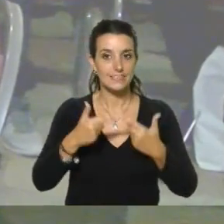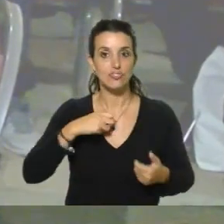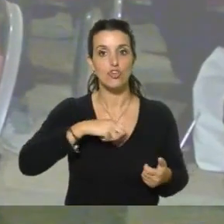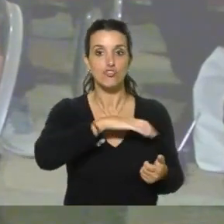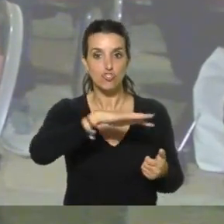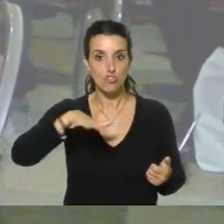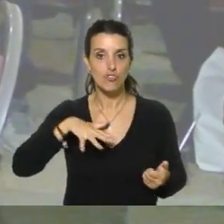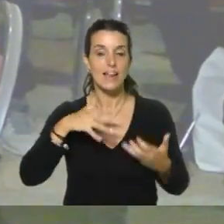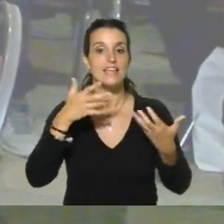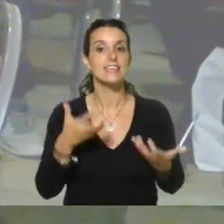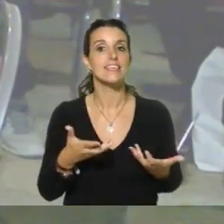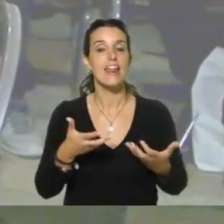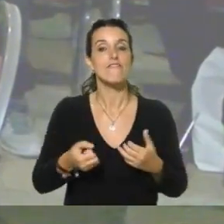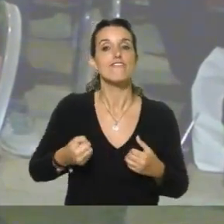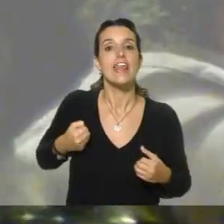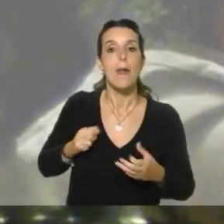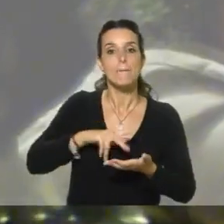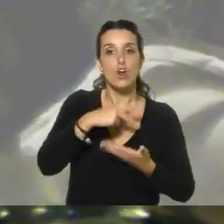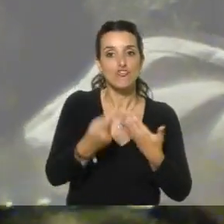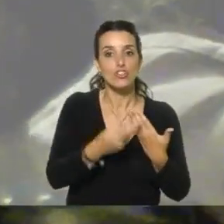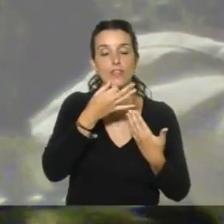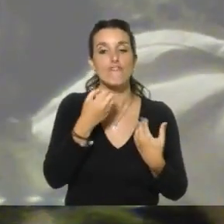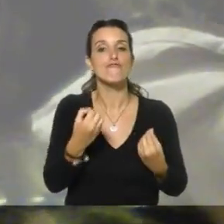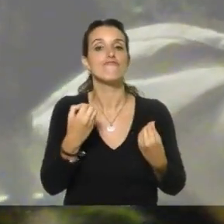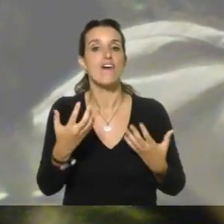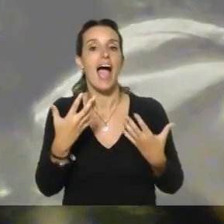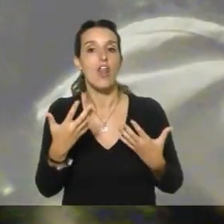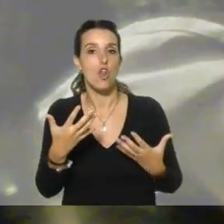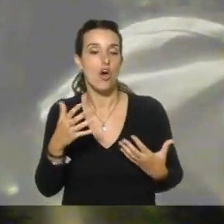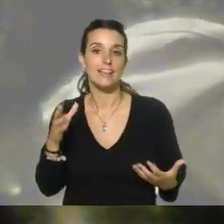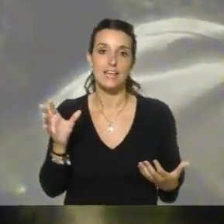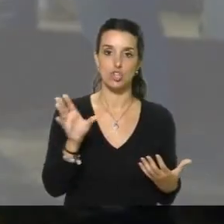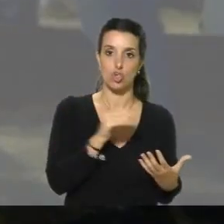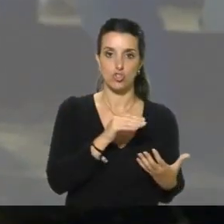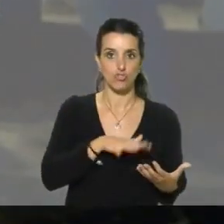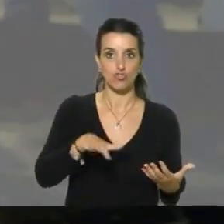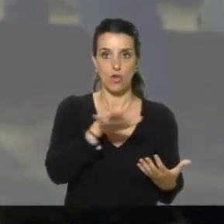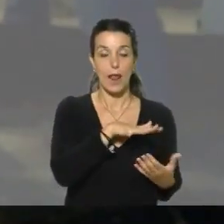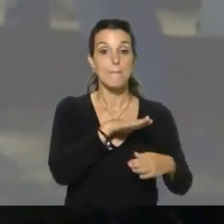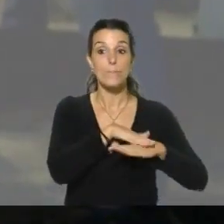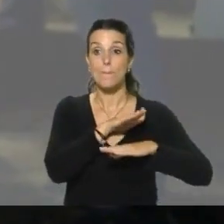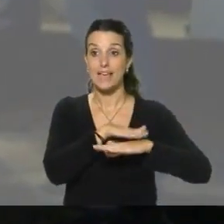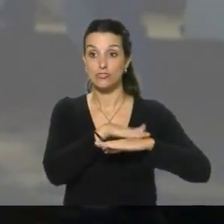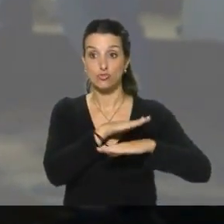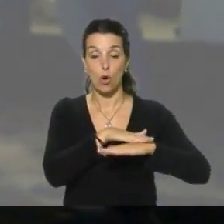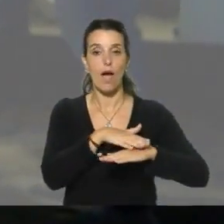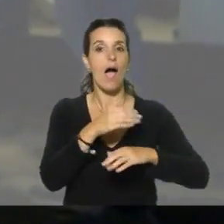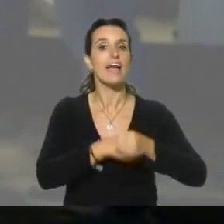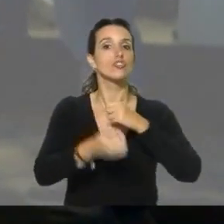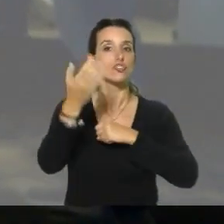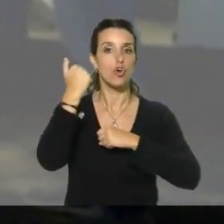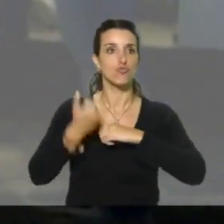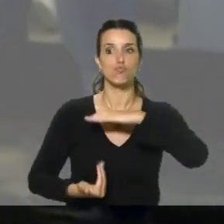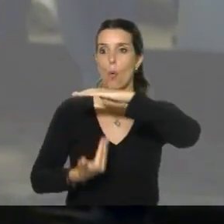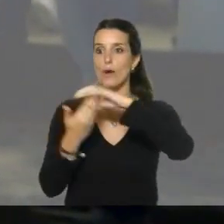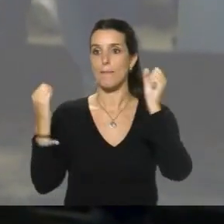sociales que intentan frenar el proyecto destacaron el valor del uso público de la zona. En el momento que hace muchos años la Suprema Corte